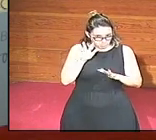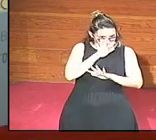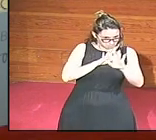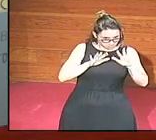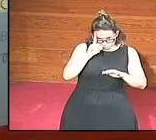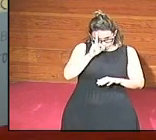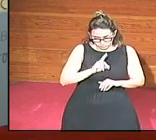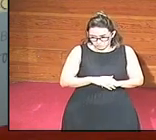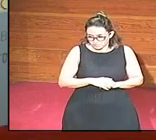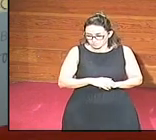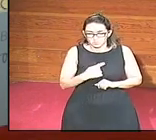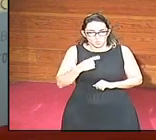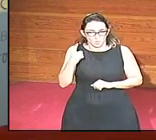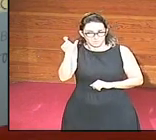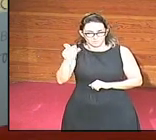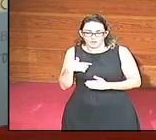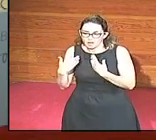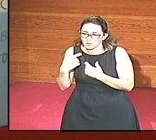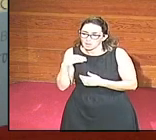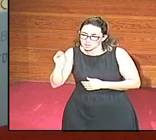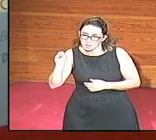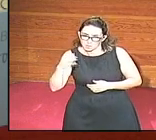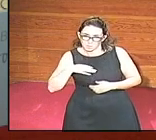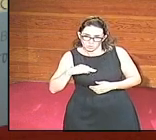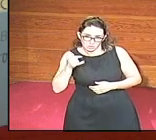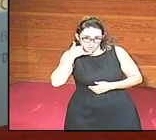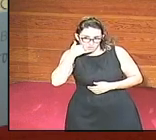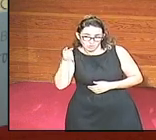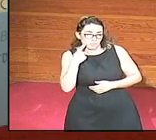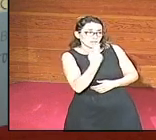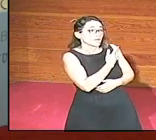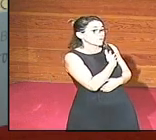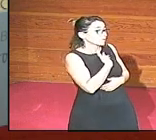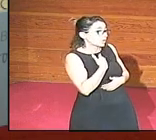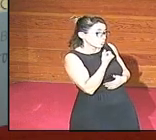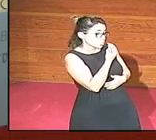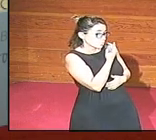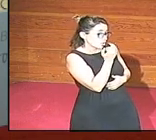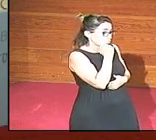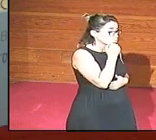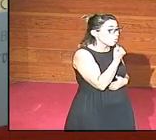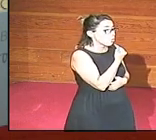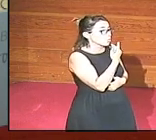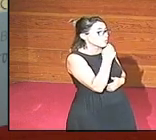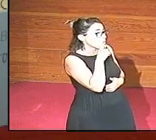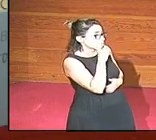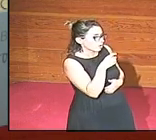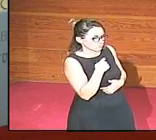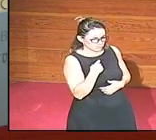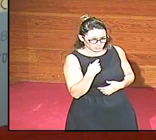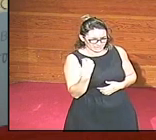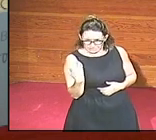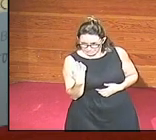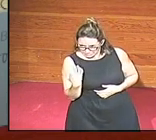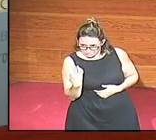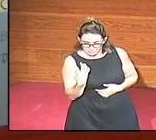Hablando con uno de ellos, le pedí el teléfono y me dijo, ¿qué quieres que te dé, el ruso o el ucraniano? Le digo, ¿qué has dicho? Me dice, nada, nada. Le digo, vale, ya sé de dónde